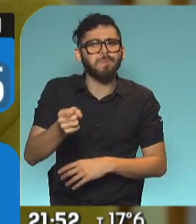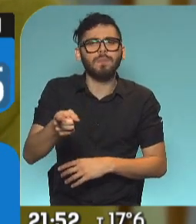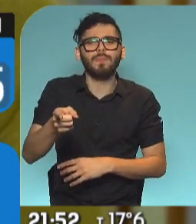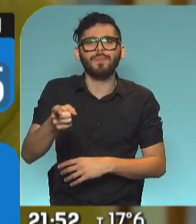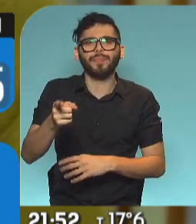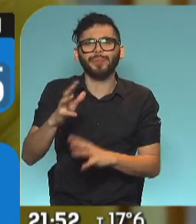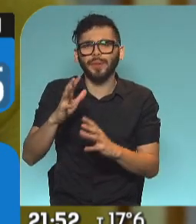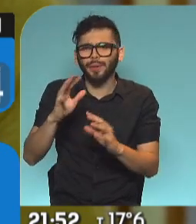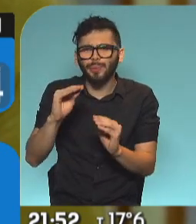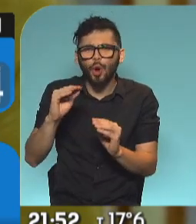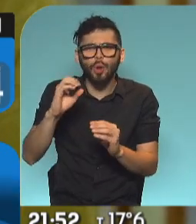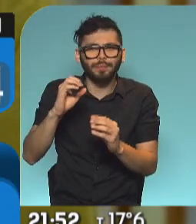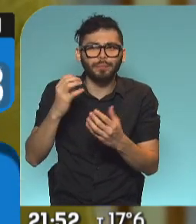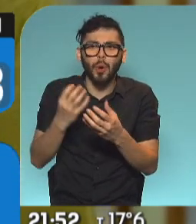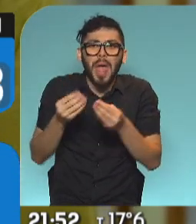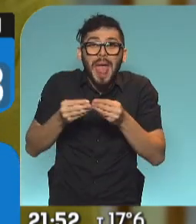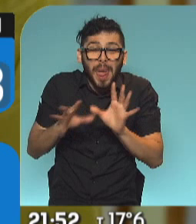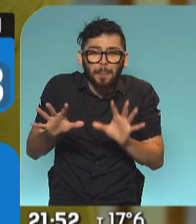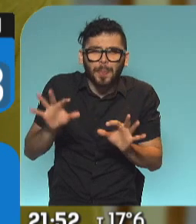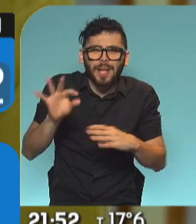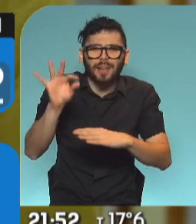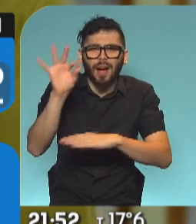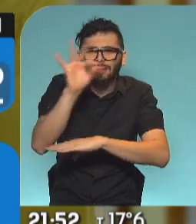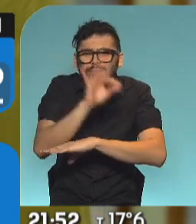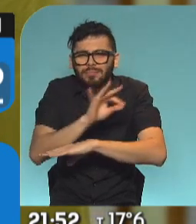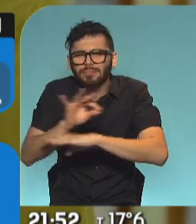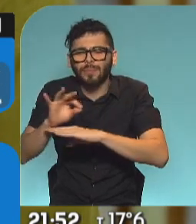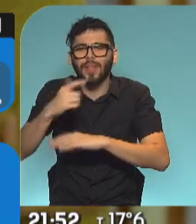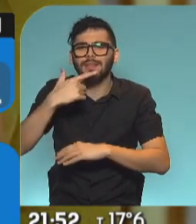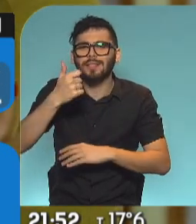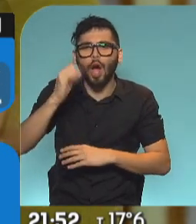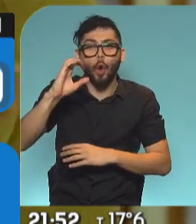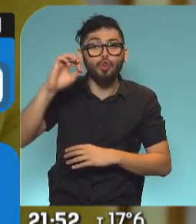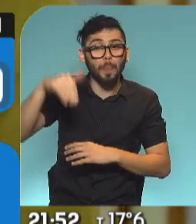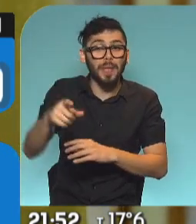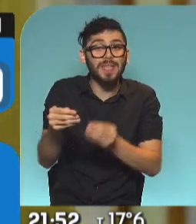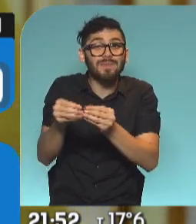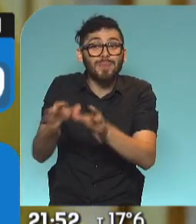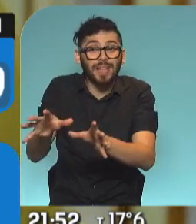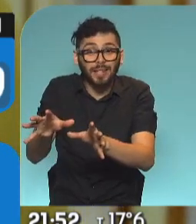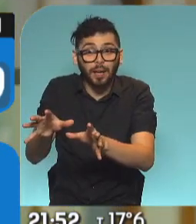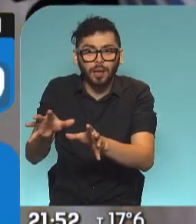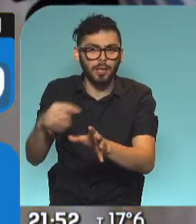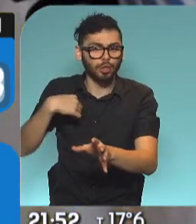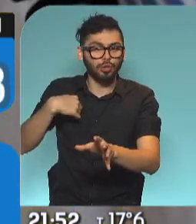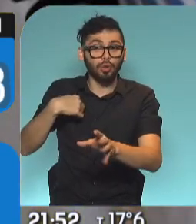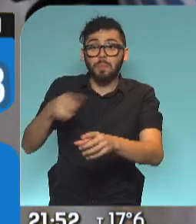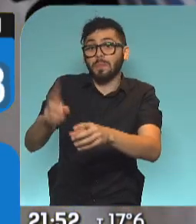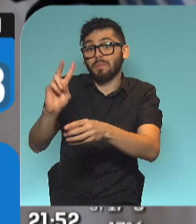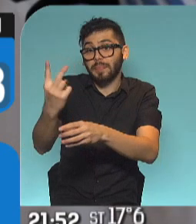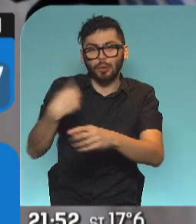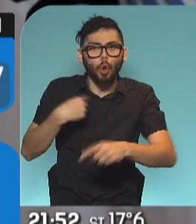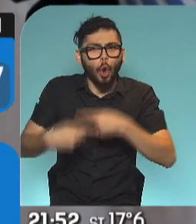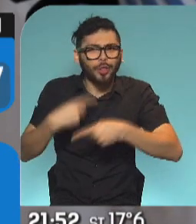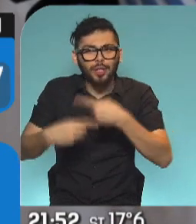en los orígenes del SAOCOM. Entonces me di cuenta que en realidad él había estado en los orígenes y yo lo estaba lanzando. Nos hizo crecer